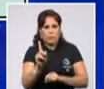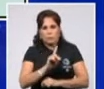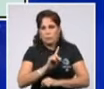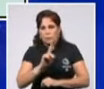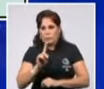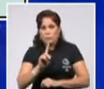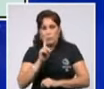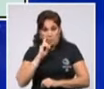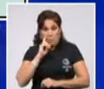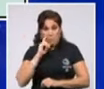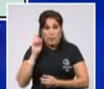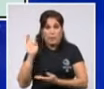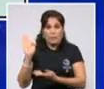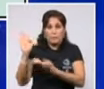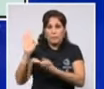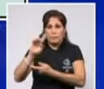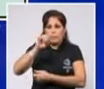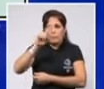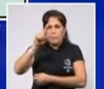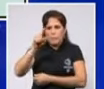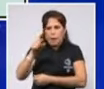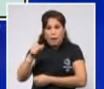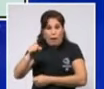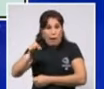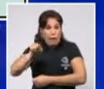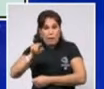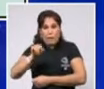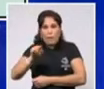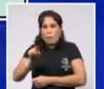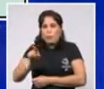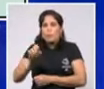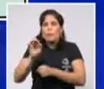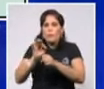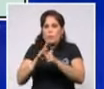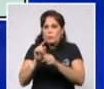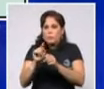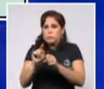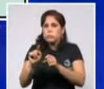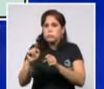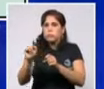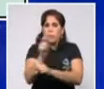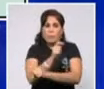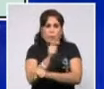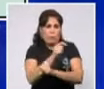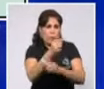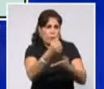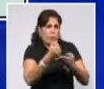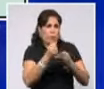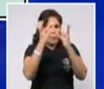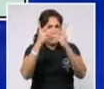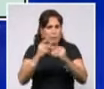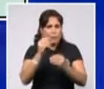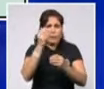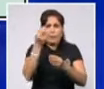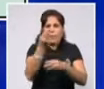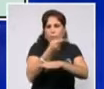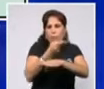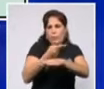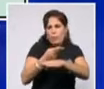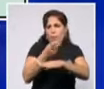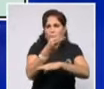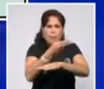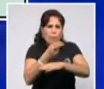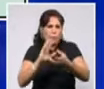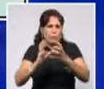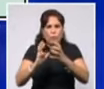en el comportamiento hasta el día de ayer que nos facilitó el profesor Fran Millán, pues muestra un